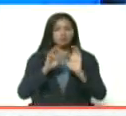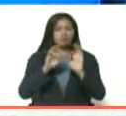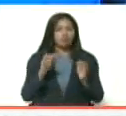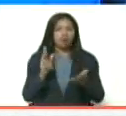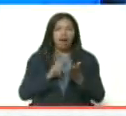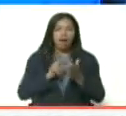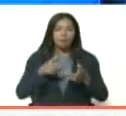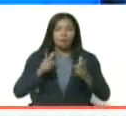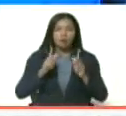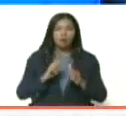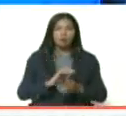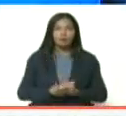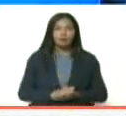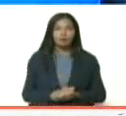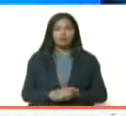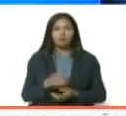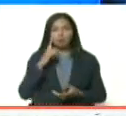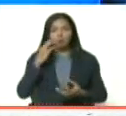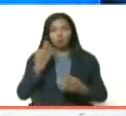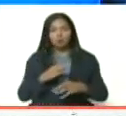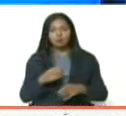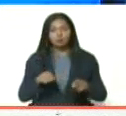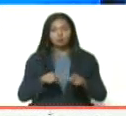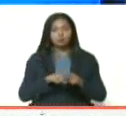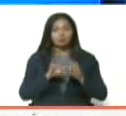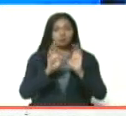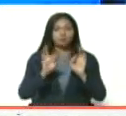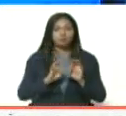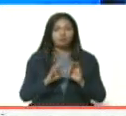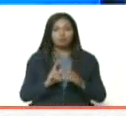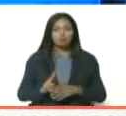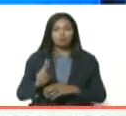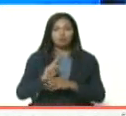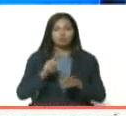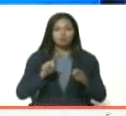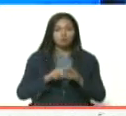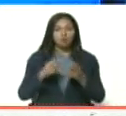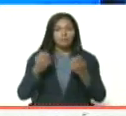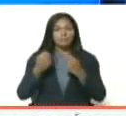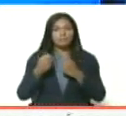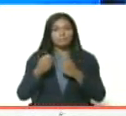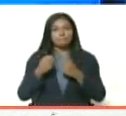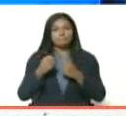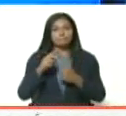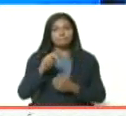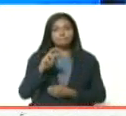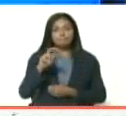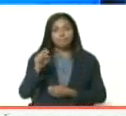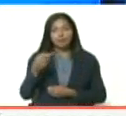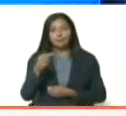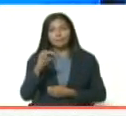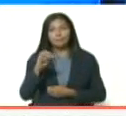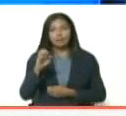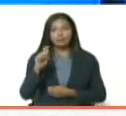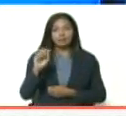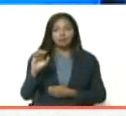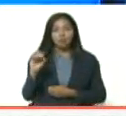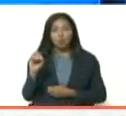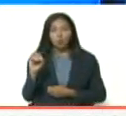probado correctos, útiles y pragmáticos. Y uno de esos